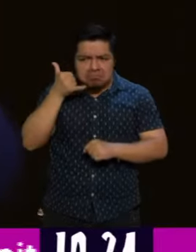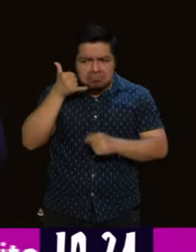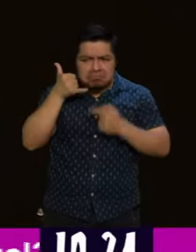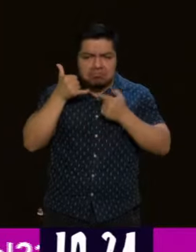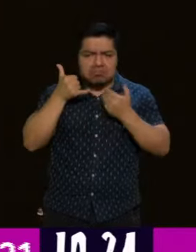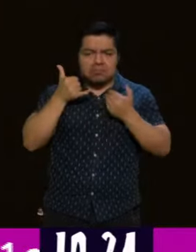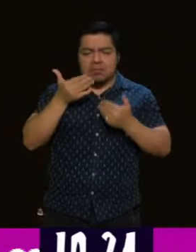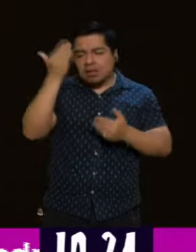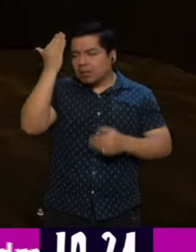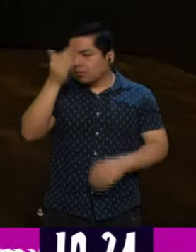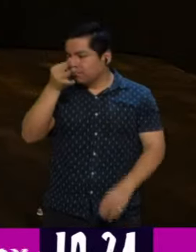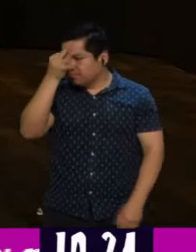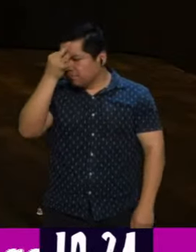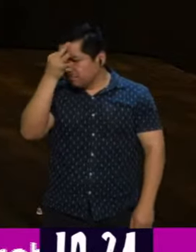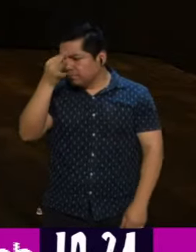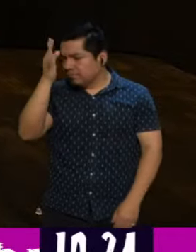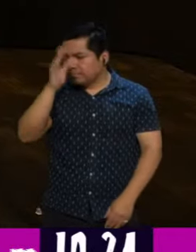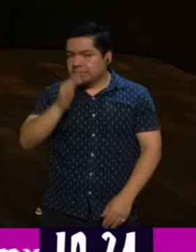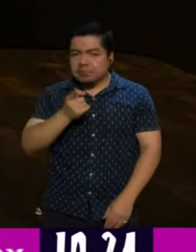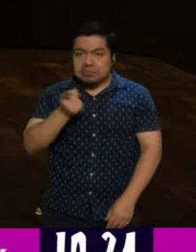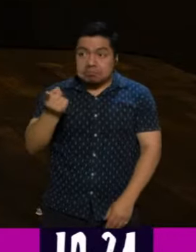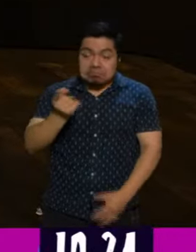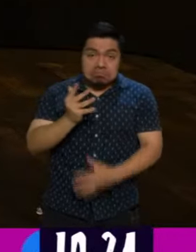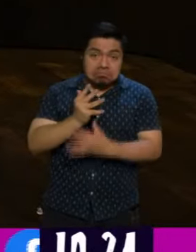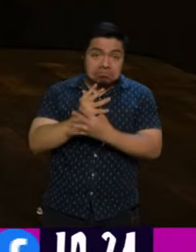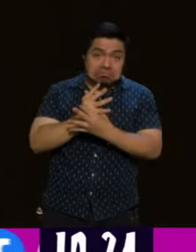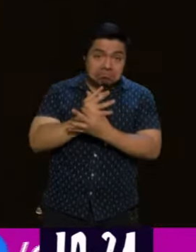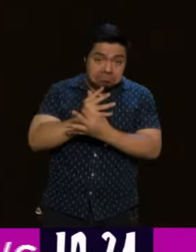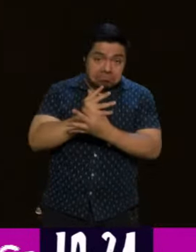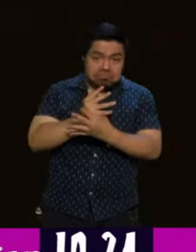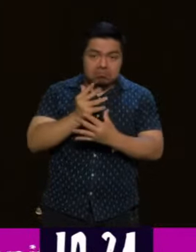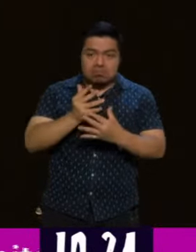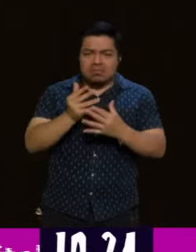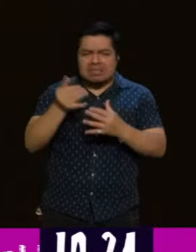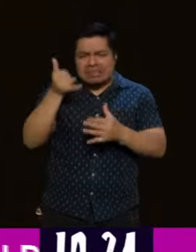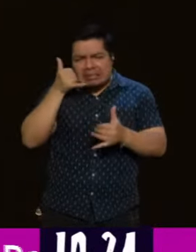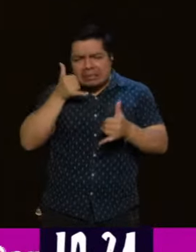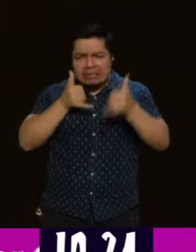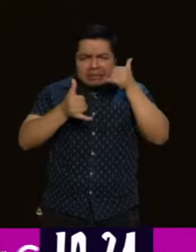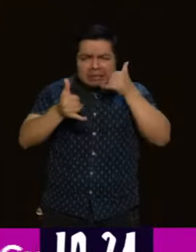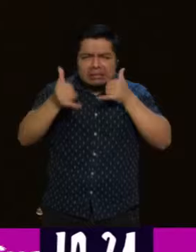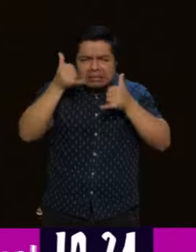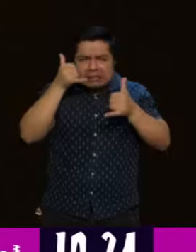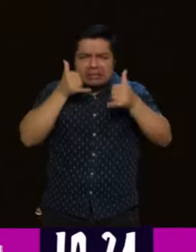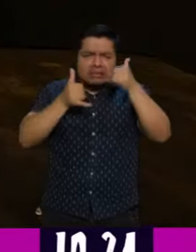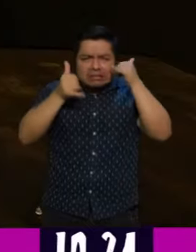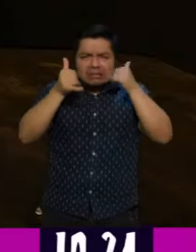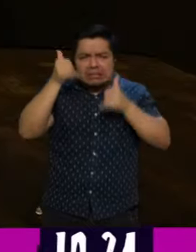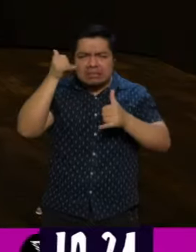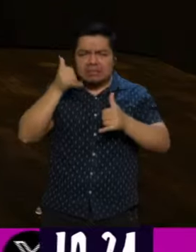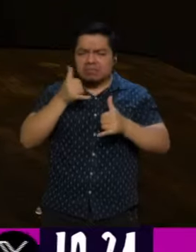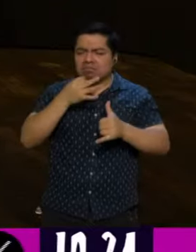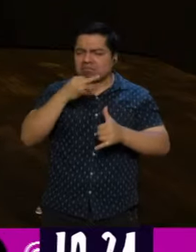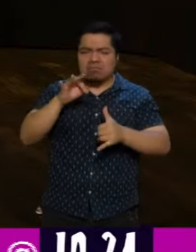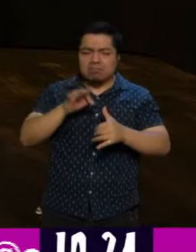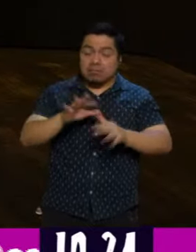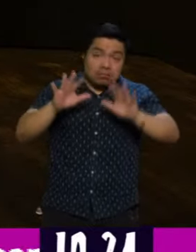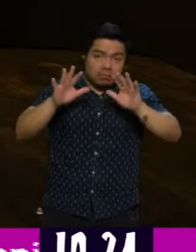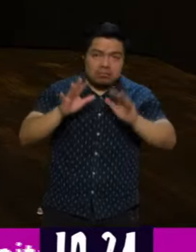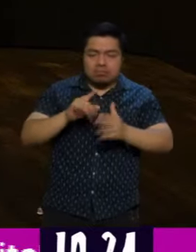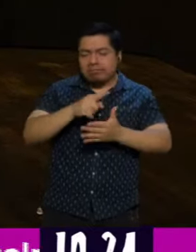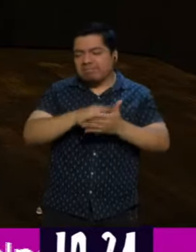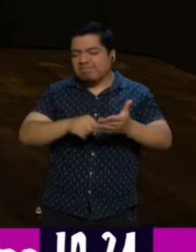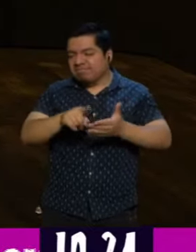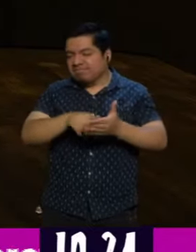es una tontería. Pero me dijo que recibía tantas llamadas obscenas que tuvo que cancelarlo. Ah,